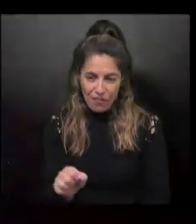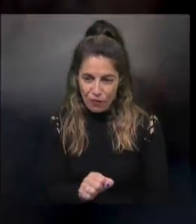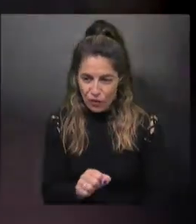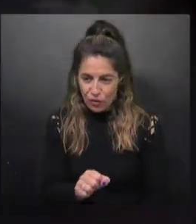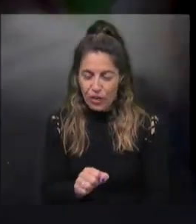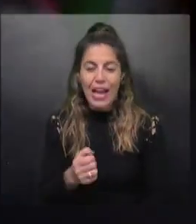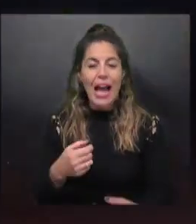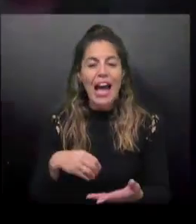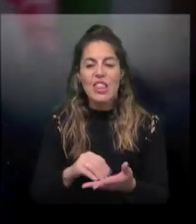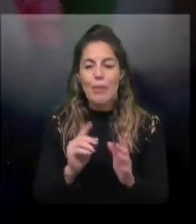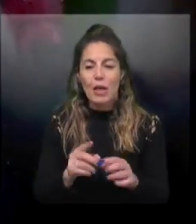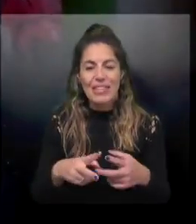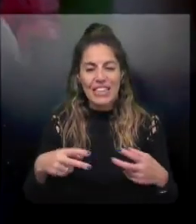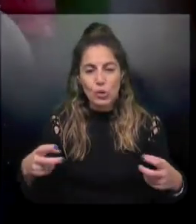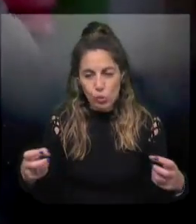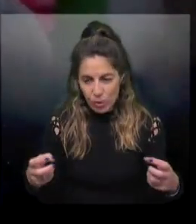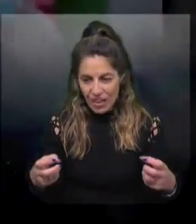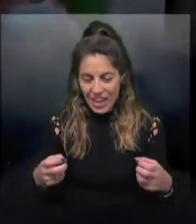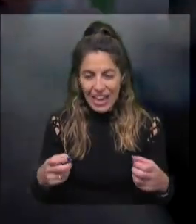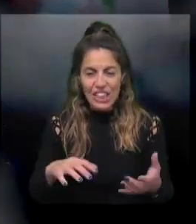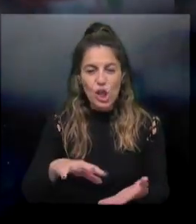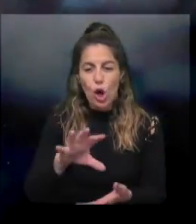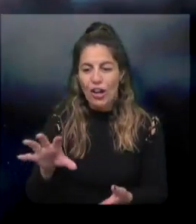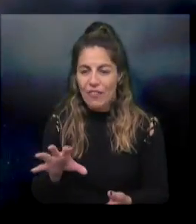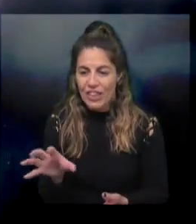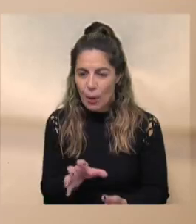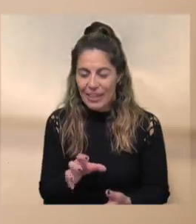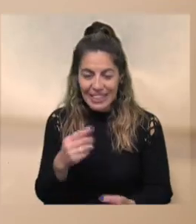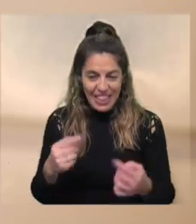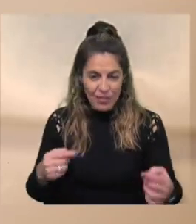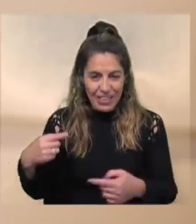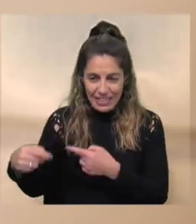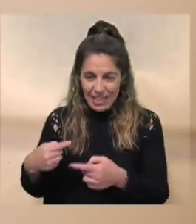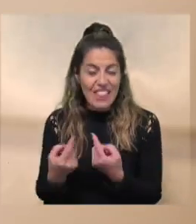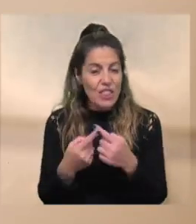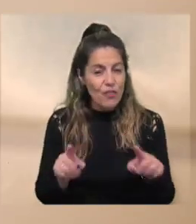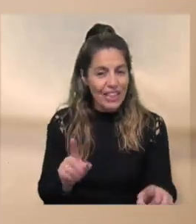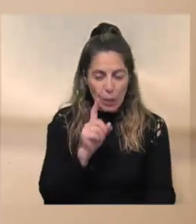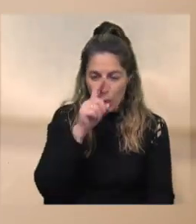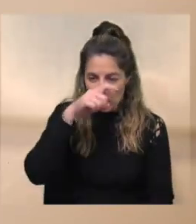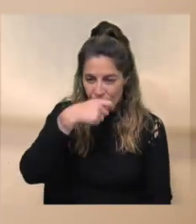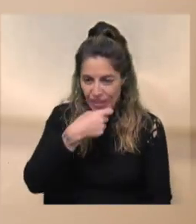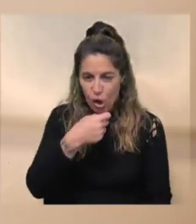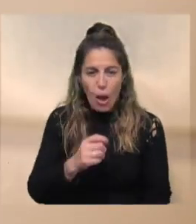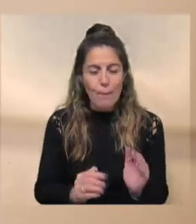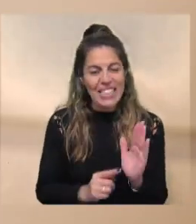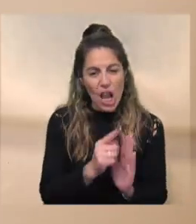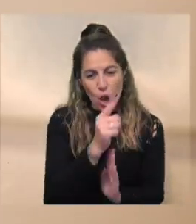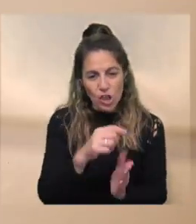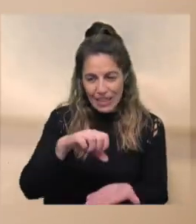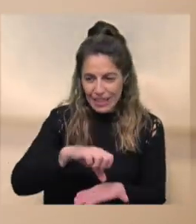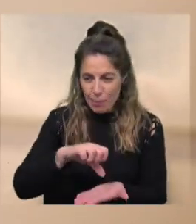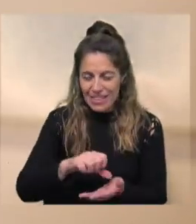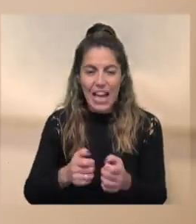Y además se estructuraba geográficamente esas diferencias de ancestría. No era lo mismo Montevideo que más al norte del país. O